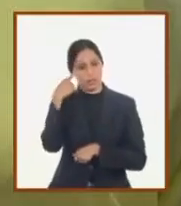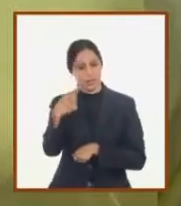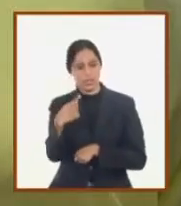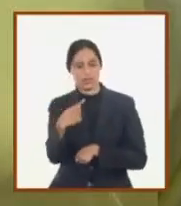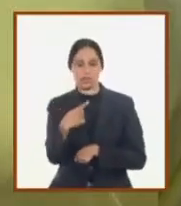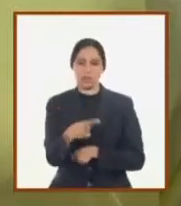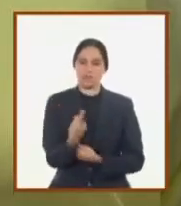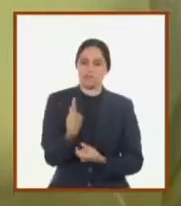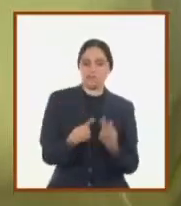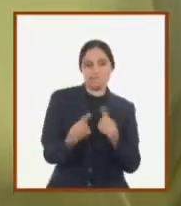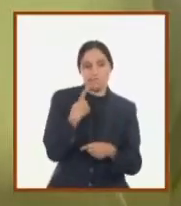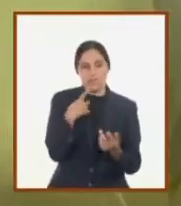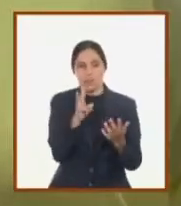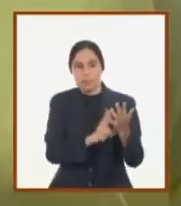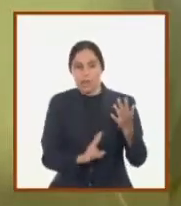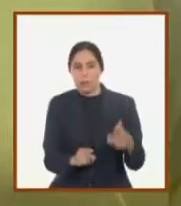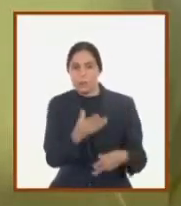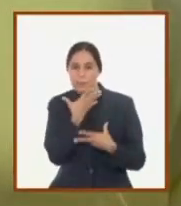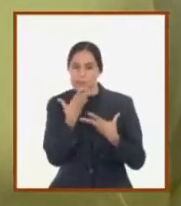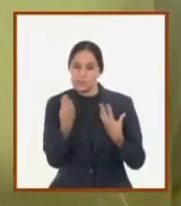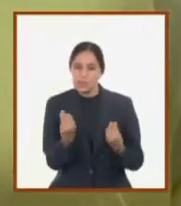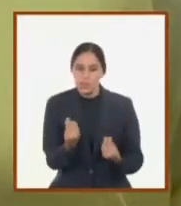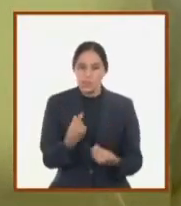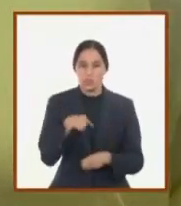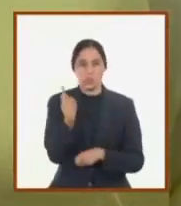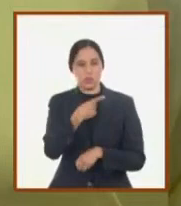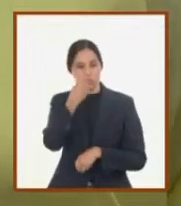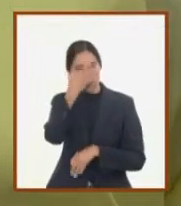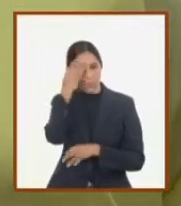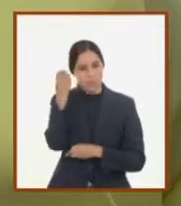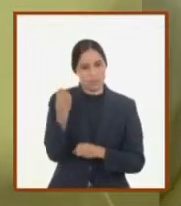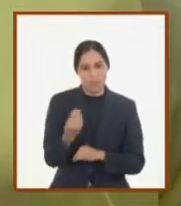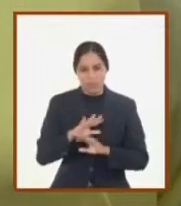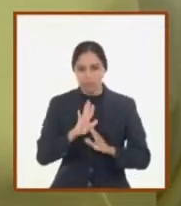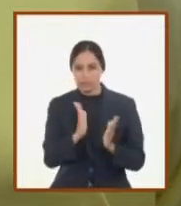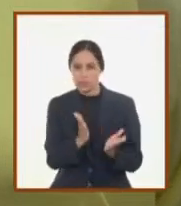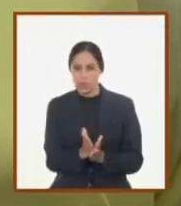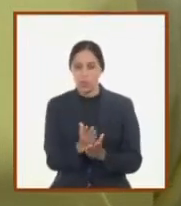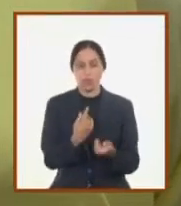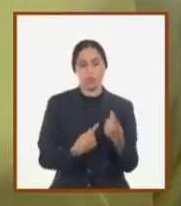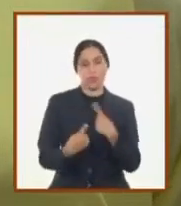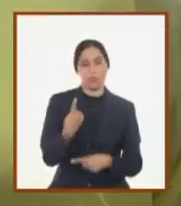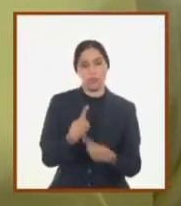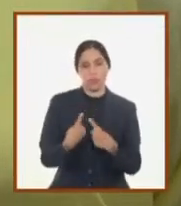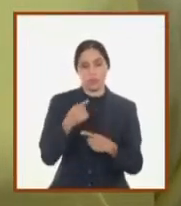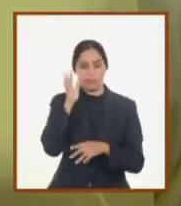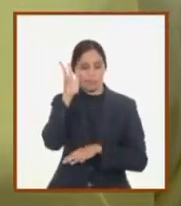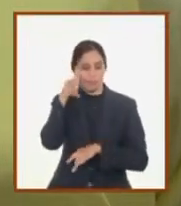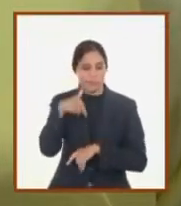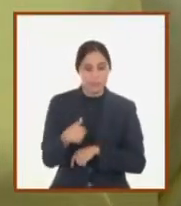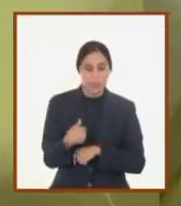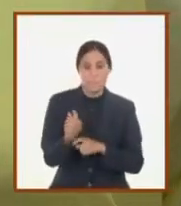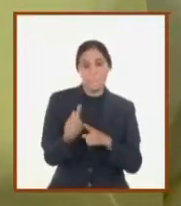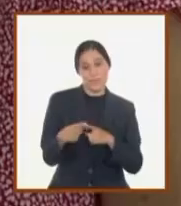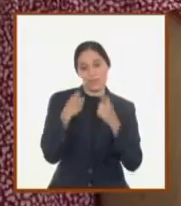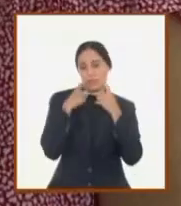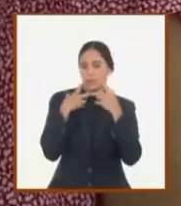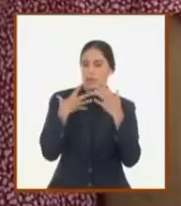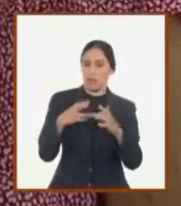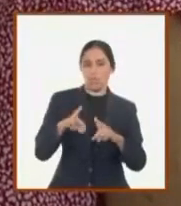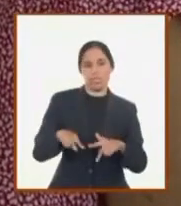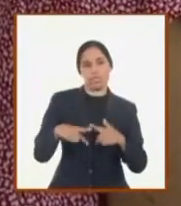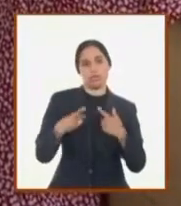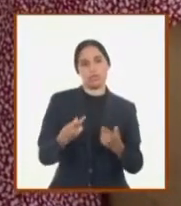perdido que quizás la hemos vamos tan a prisa que la hemos dejado atrás pero que son cosas que se deben retomar